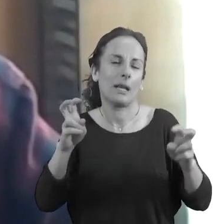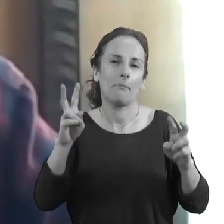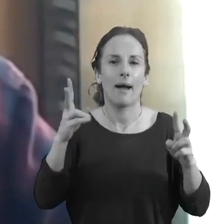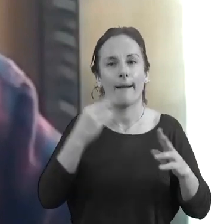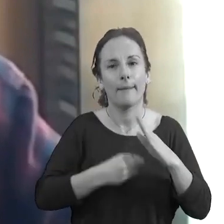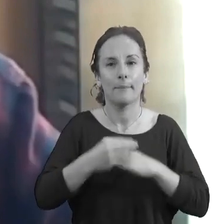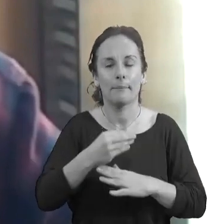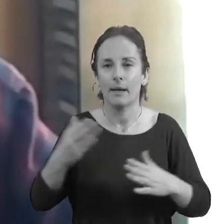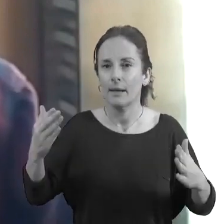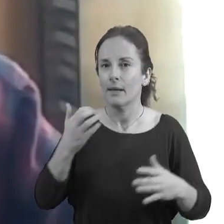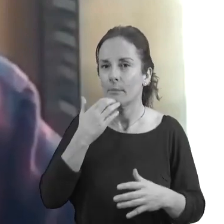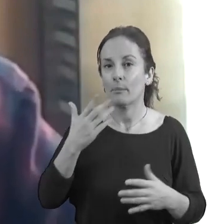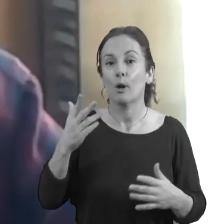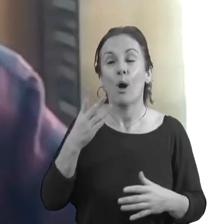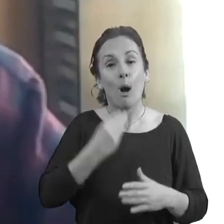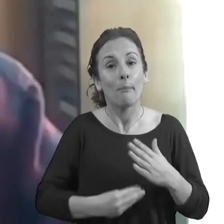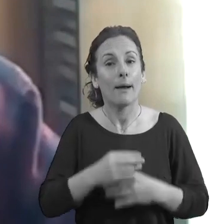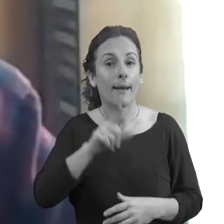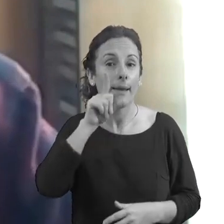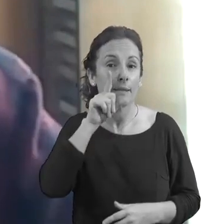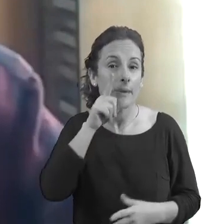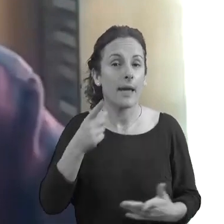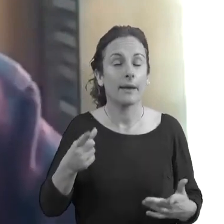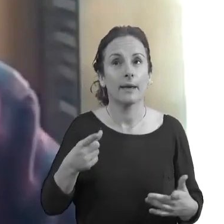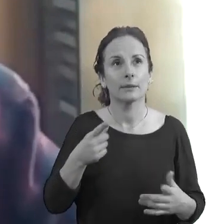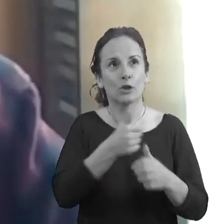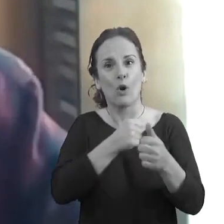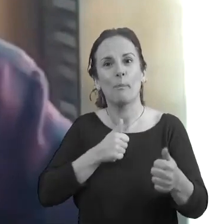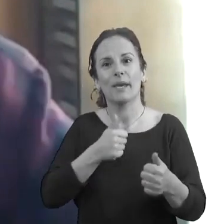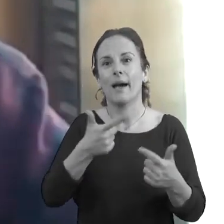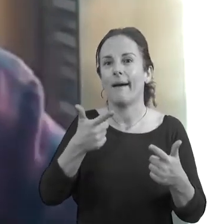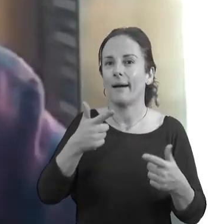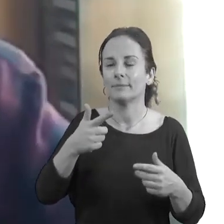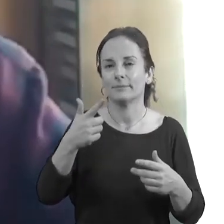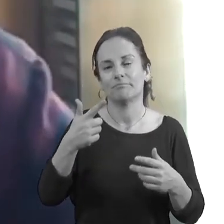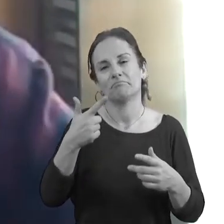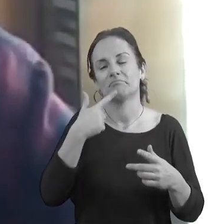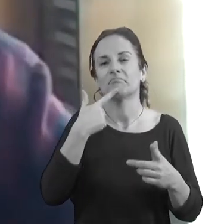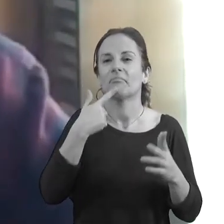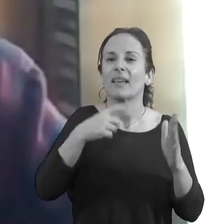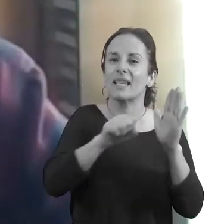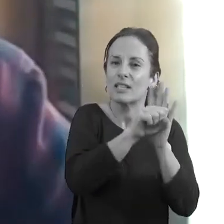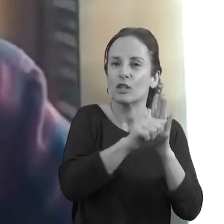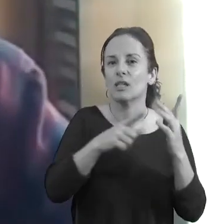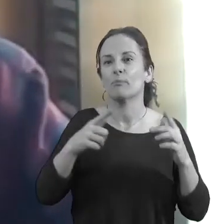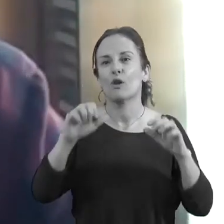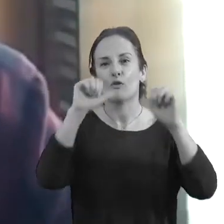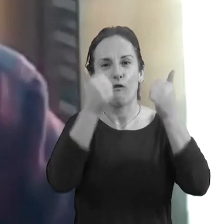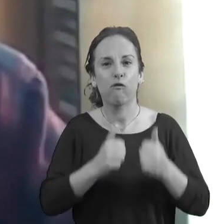bueno, ¿hasta dónde las maternidades lesbianas reproducen o no reproducen los estereotipos y el esquema heteropatriarcal? Y yo he llegado a un punto,